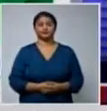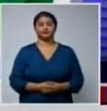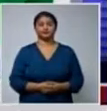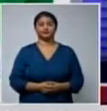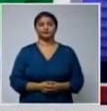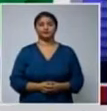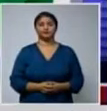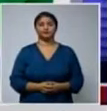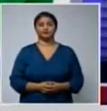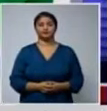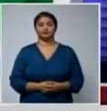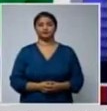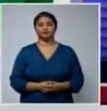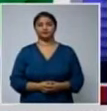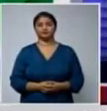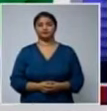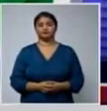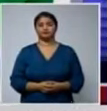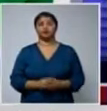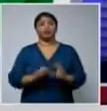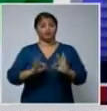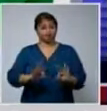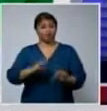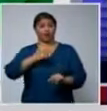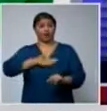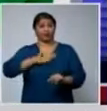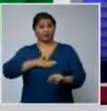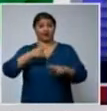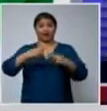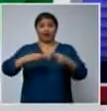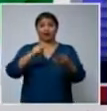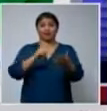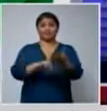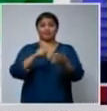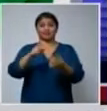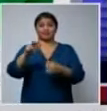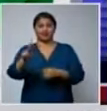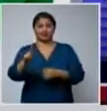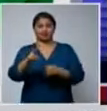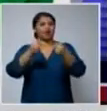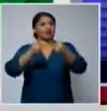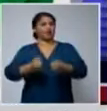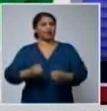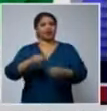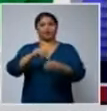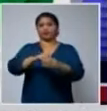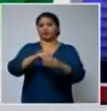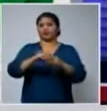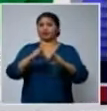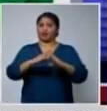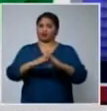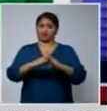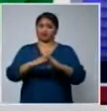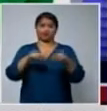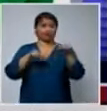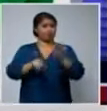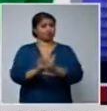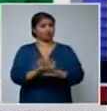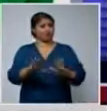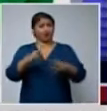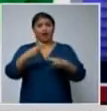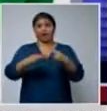permanezca en su domicilio, sin mantener contacto con las demás personas. El